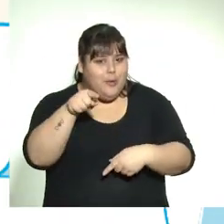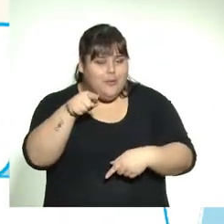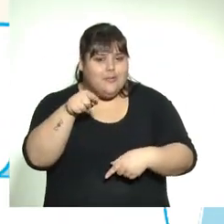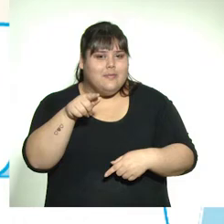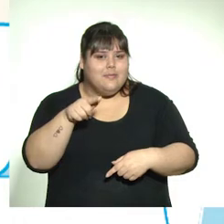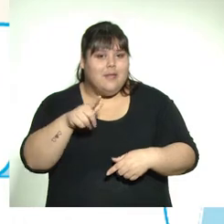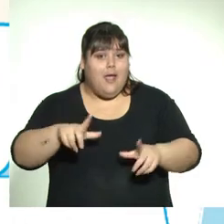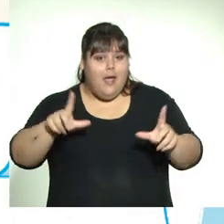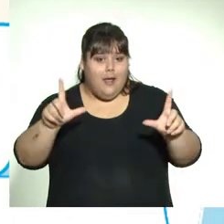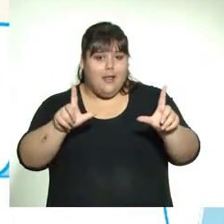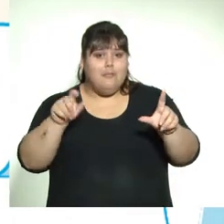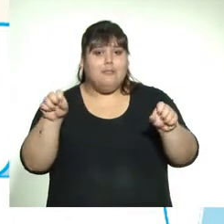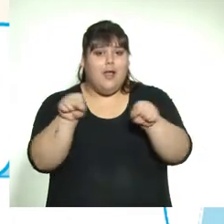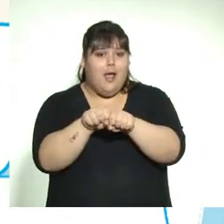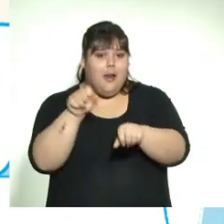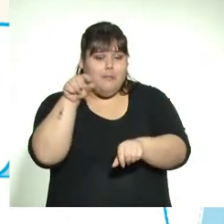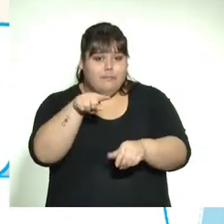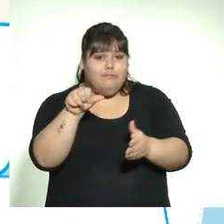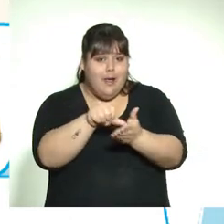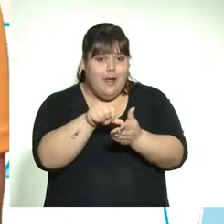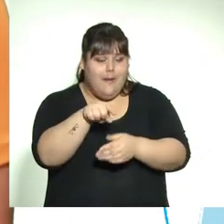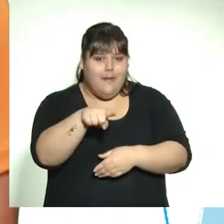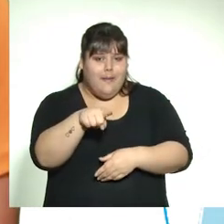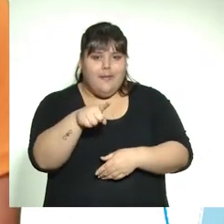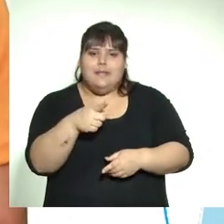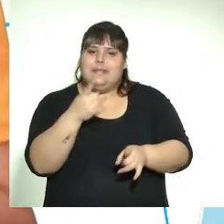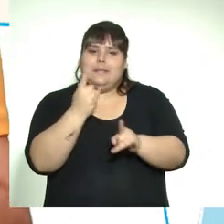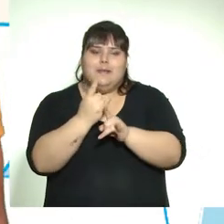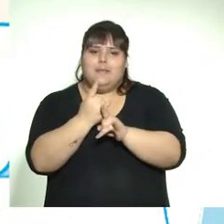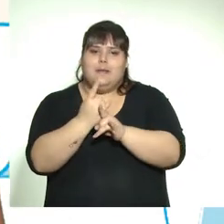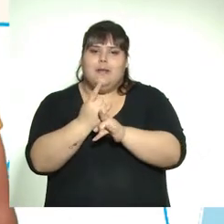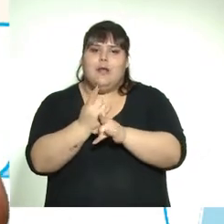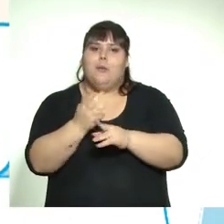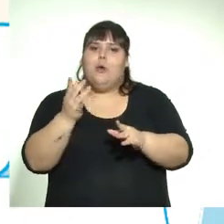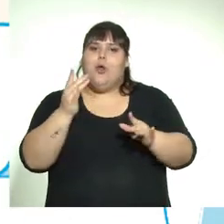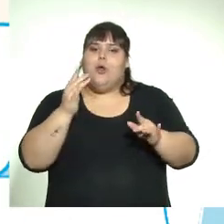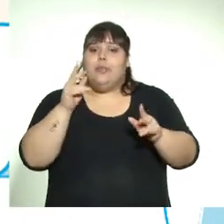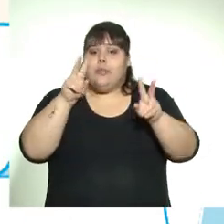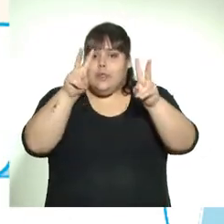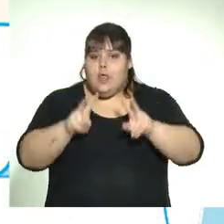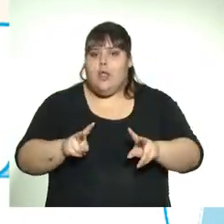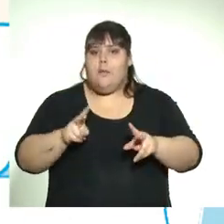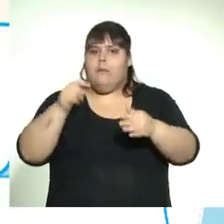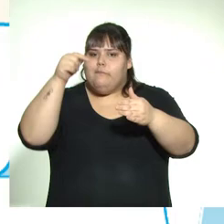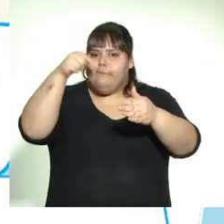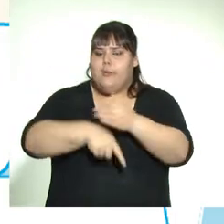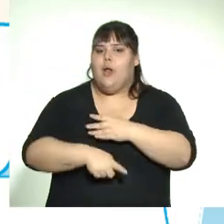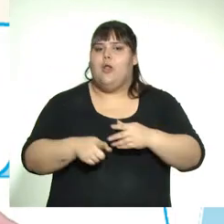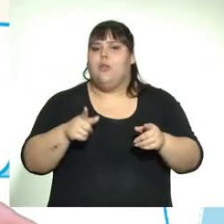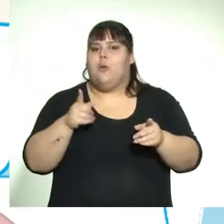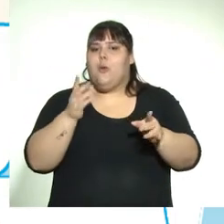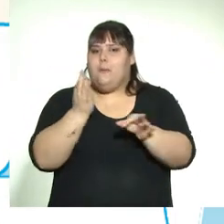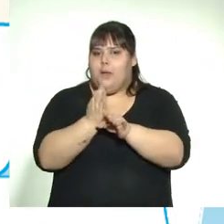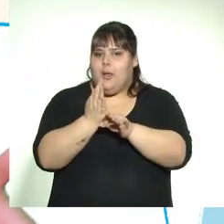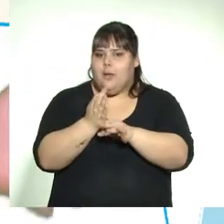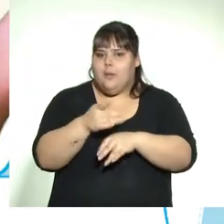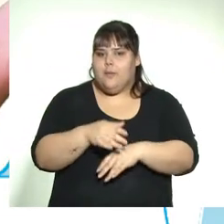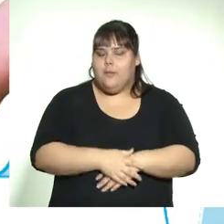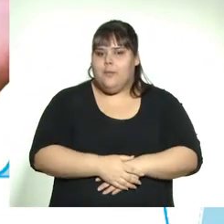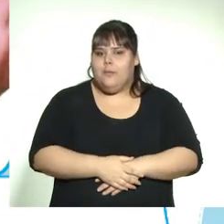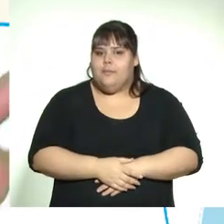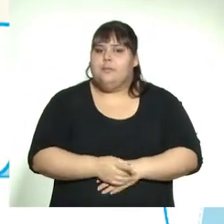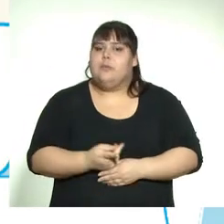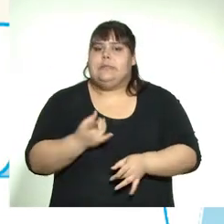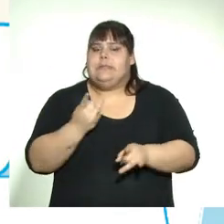con vos ahí, en tu canal de cable local, como siempre para desarrollar contenidos educativos. Así